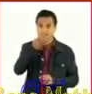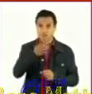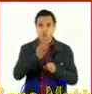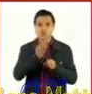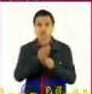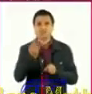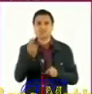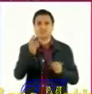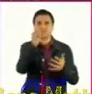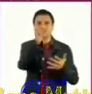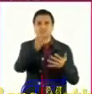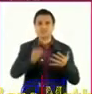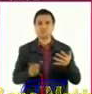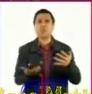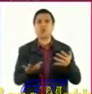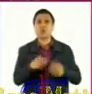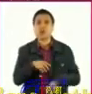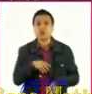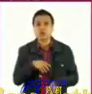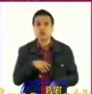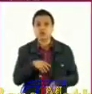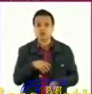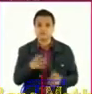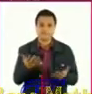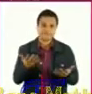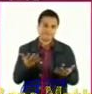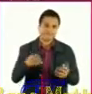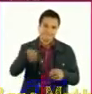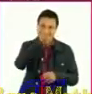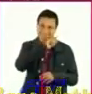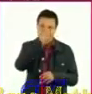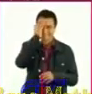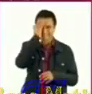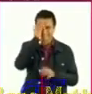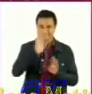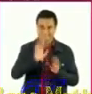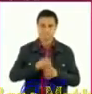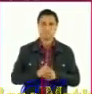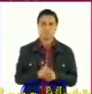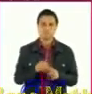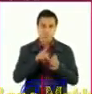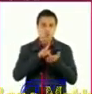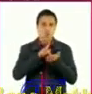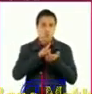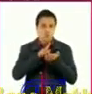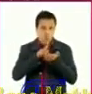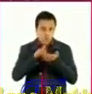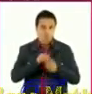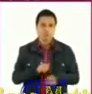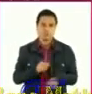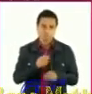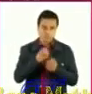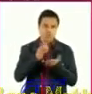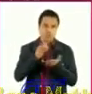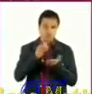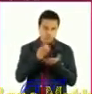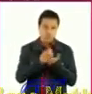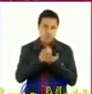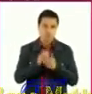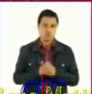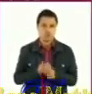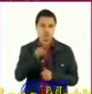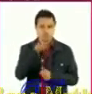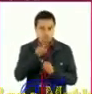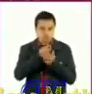a necesitar. Como siempre, les pedimos que tengan a la mano bolígrafo y su confiable libreta de apuntes para